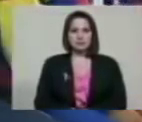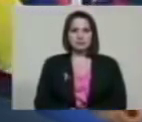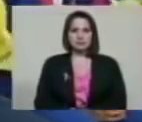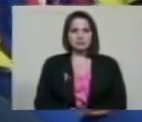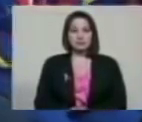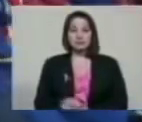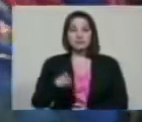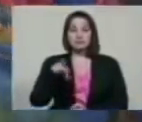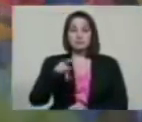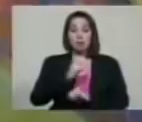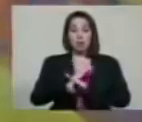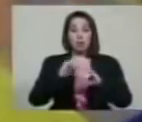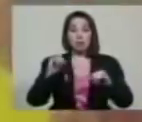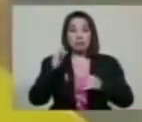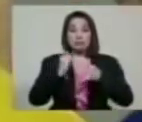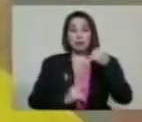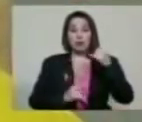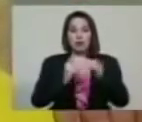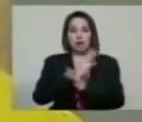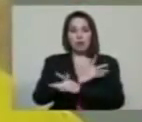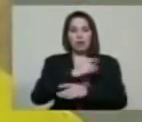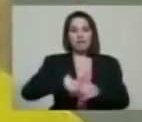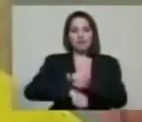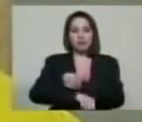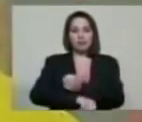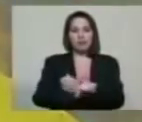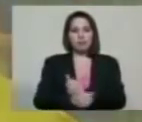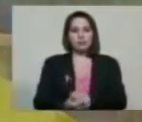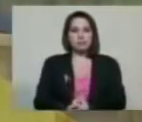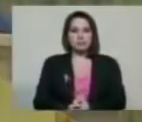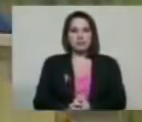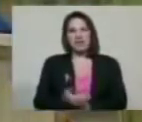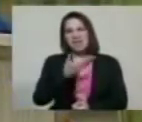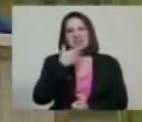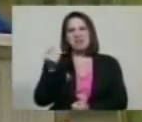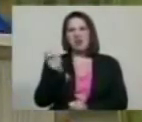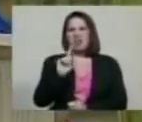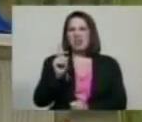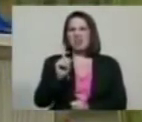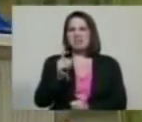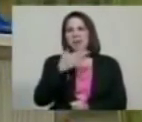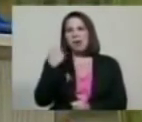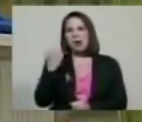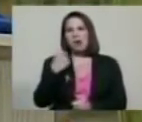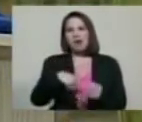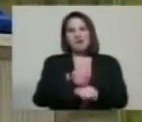Ese fue la última vez que jugué fútbol. Mejor me dedico a la política, dije.